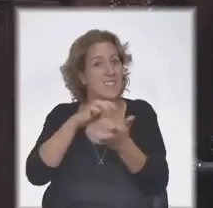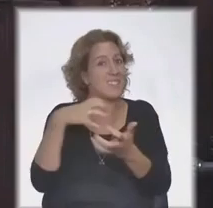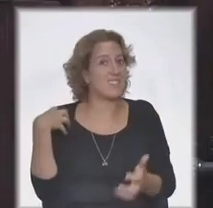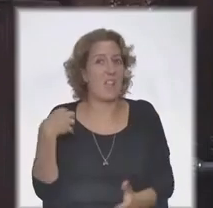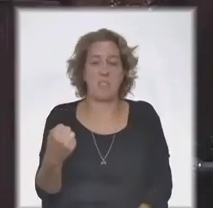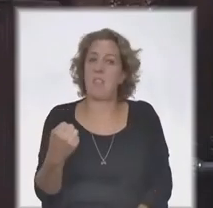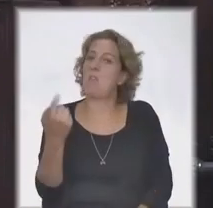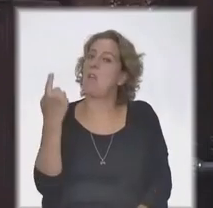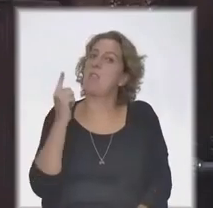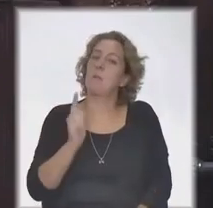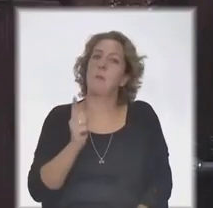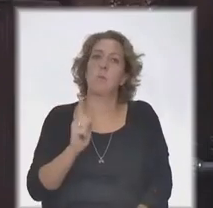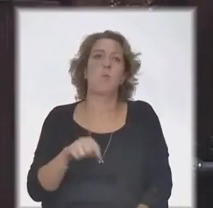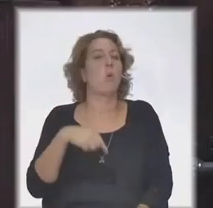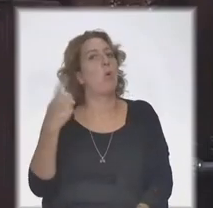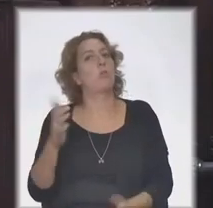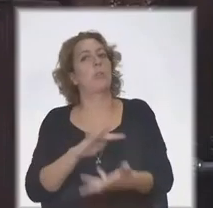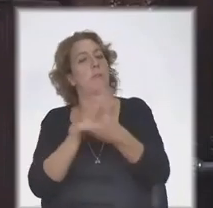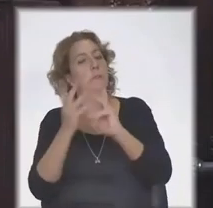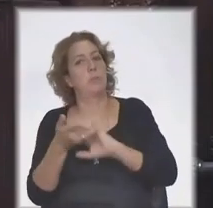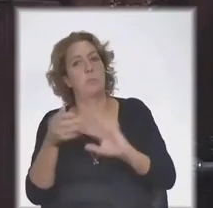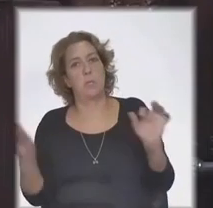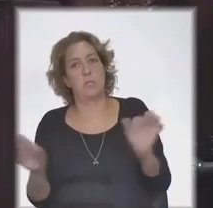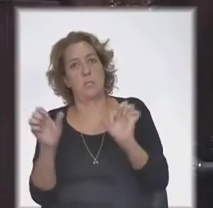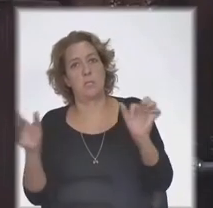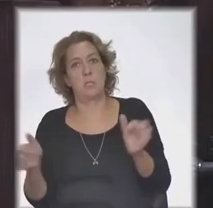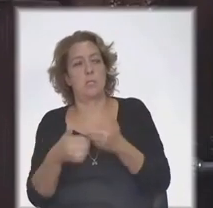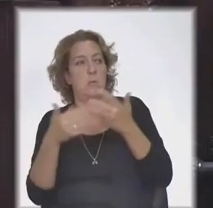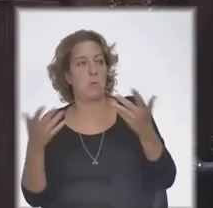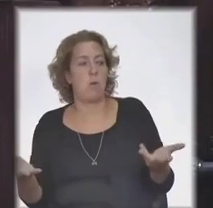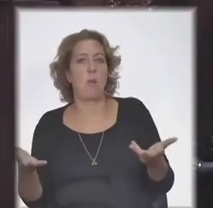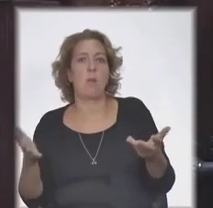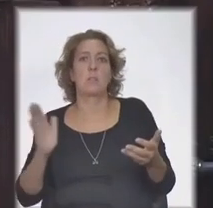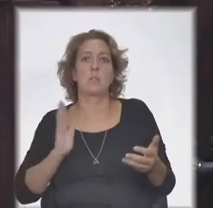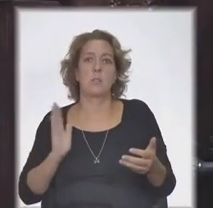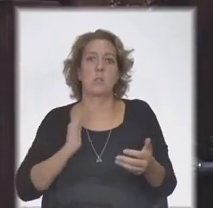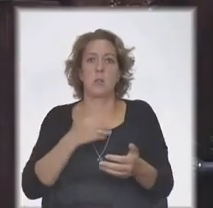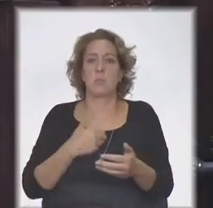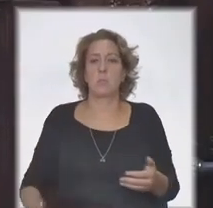que tenemos que tomar otro tipo de medidas. Así que por ahora, señora Presidenta, muchas gracias.